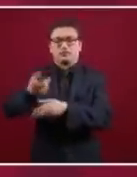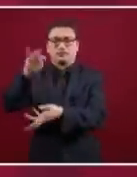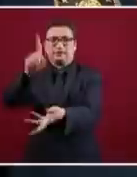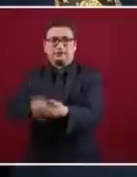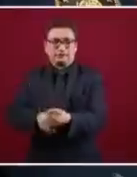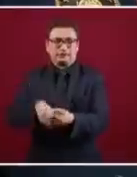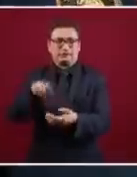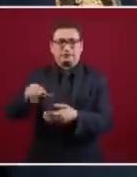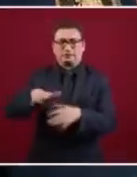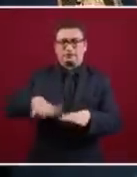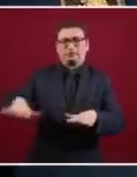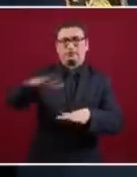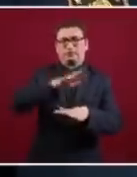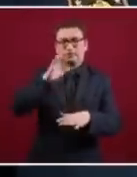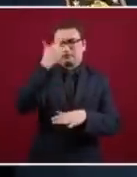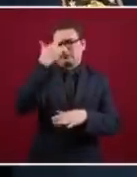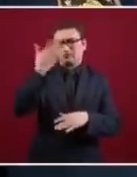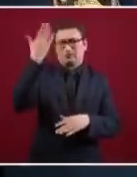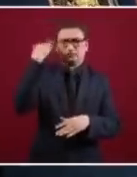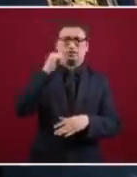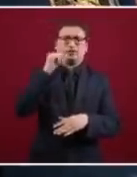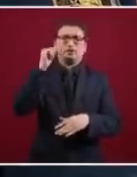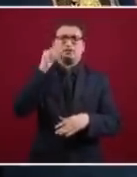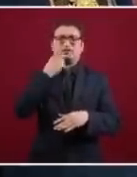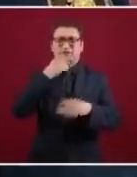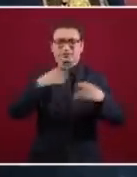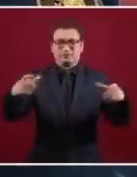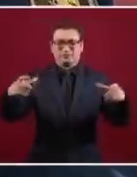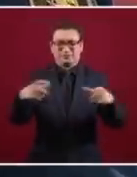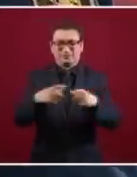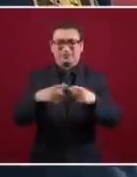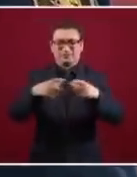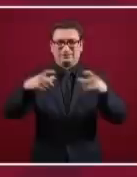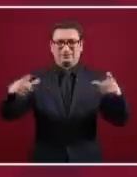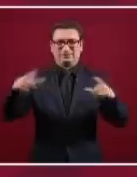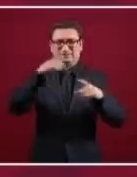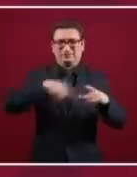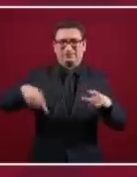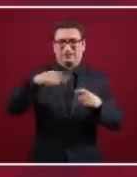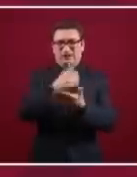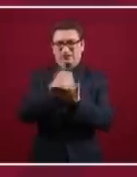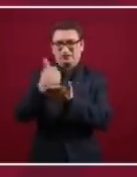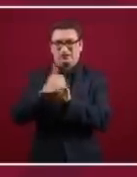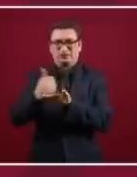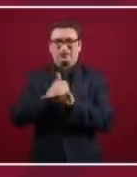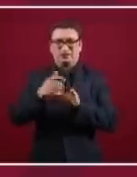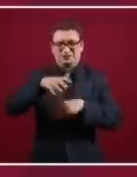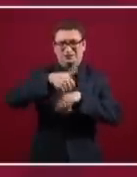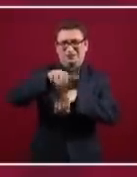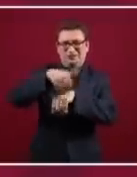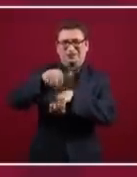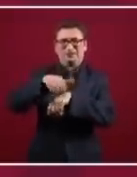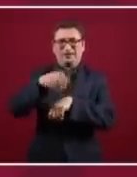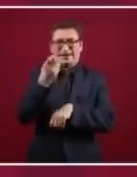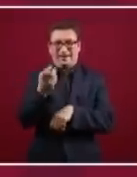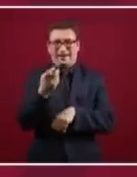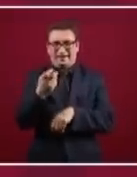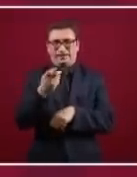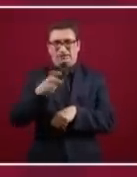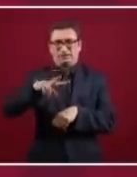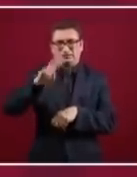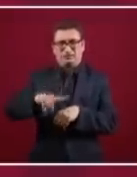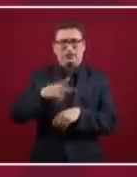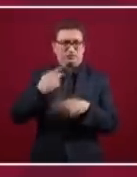recordarán que ayer los los círculos en azul que estaban números eso sí son los que llegan